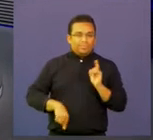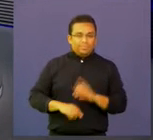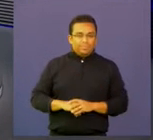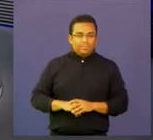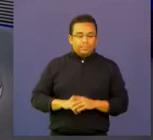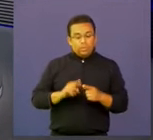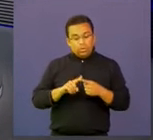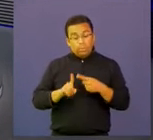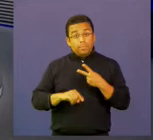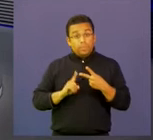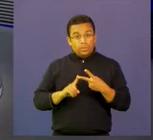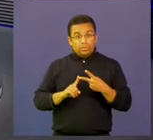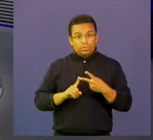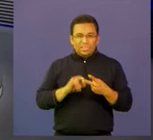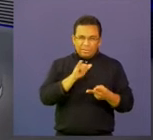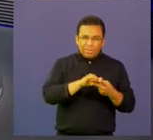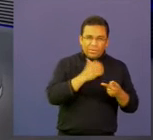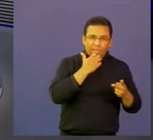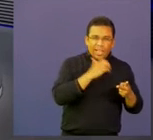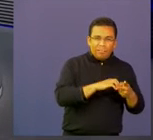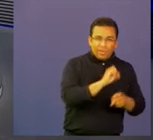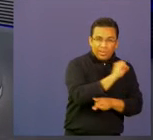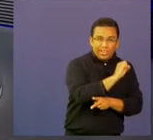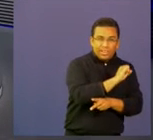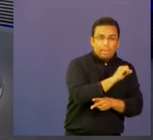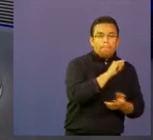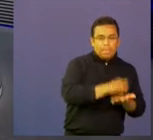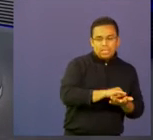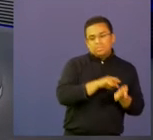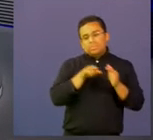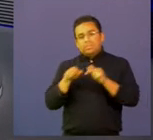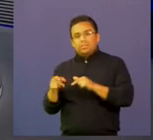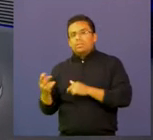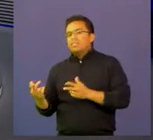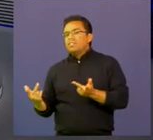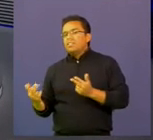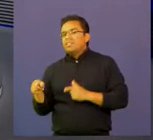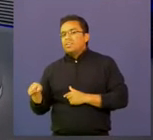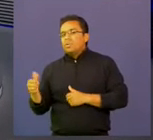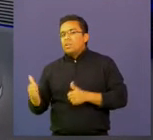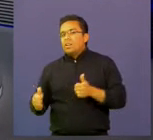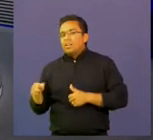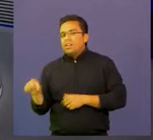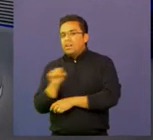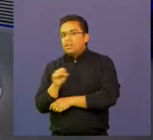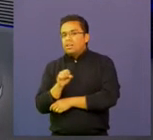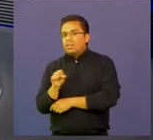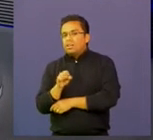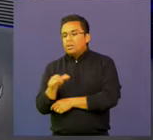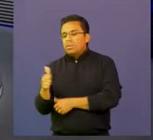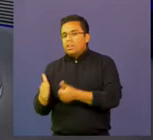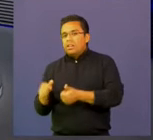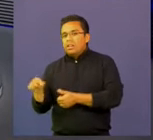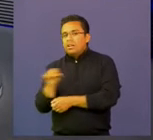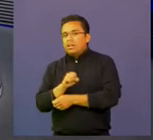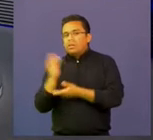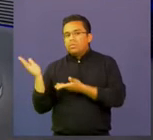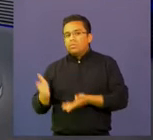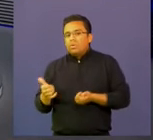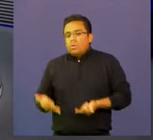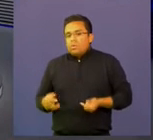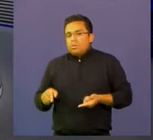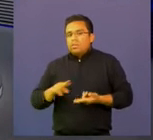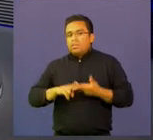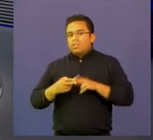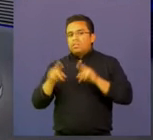es carros. Pues si uno hace la analogía, serían como carros. ¿Y qué sería hoy en día los carros si lo traemos